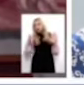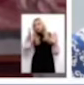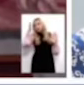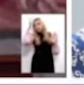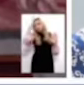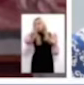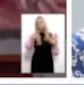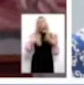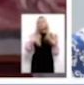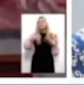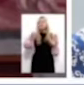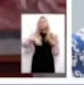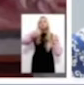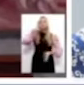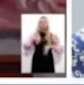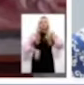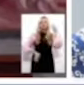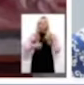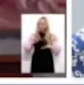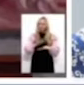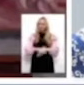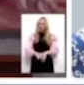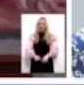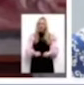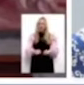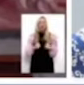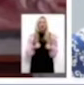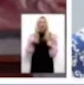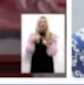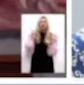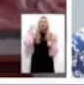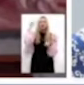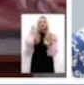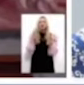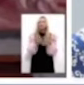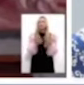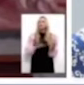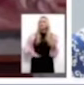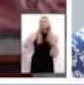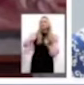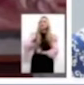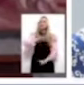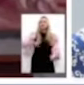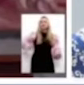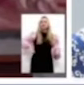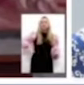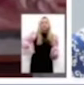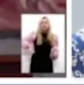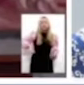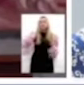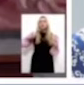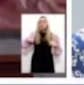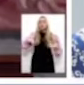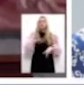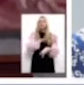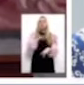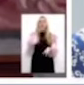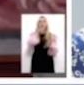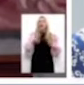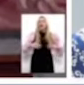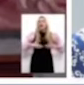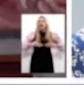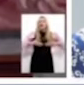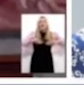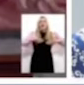Comisión. Correcto. Entonces, el día de mañana debemos estar muy pendientes. Efectivamente. Pues muchas gracias, Dulce María,